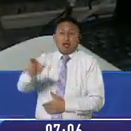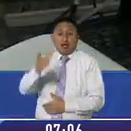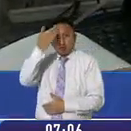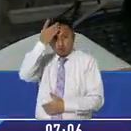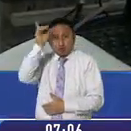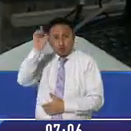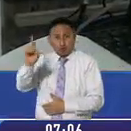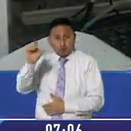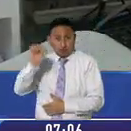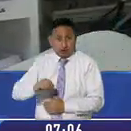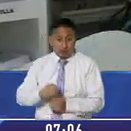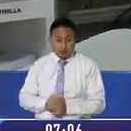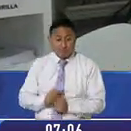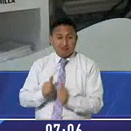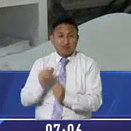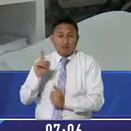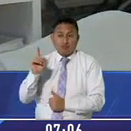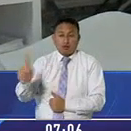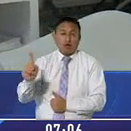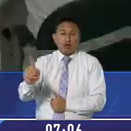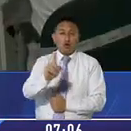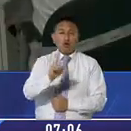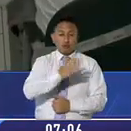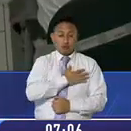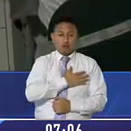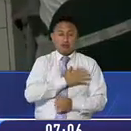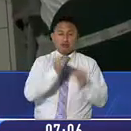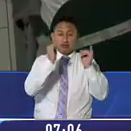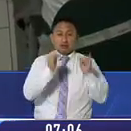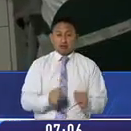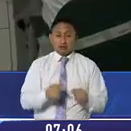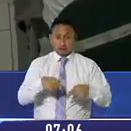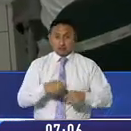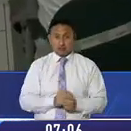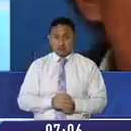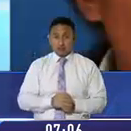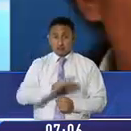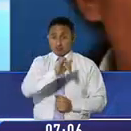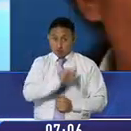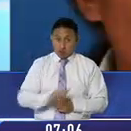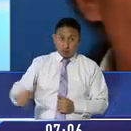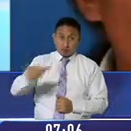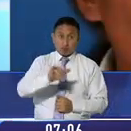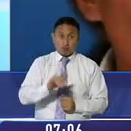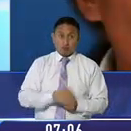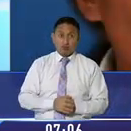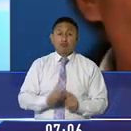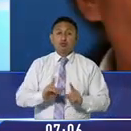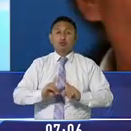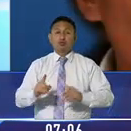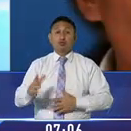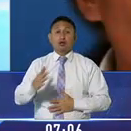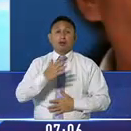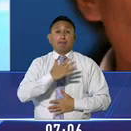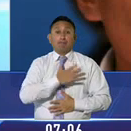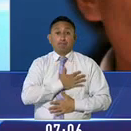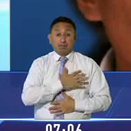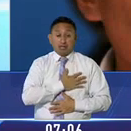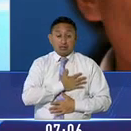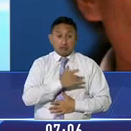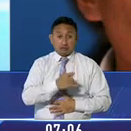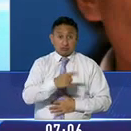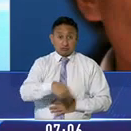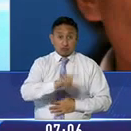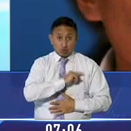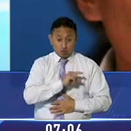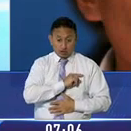tomada por cada médico de manera individual y no colectiva. Para mí la objeción de conciencia es un derecho personal